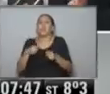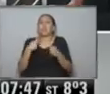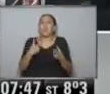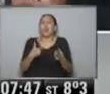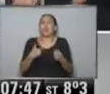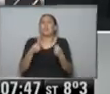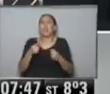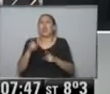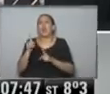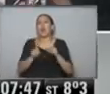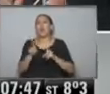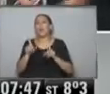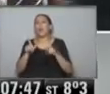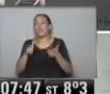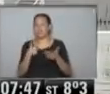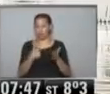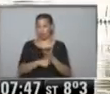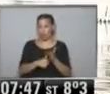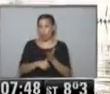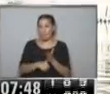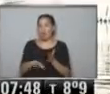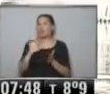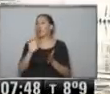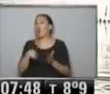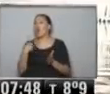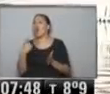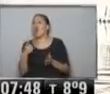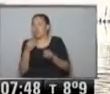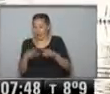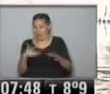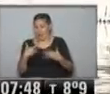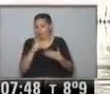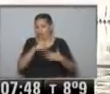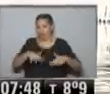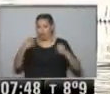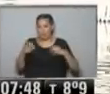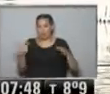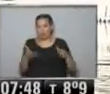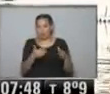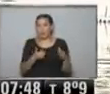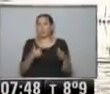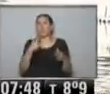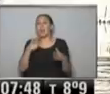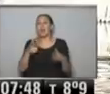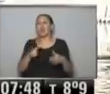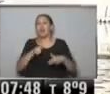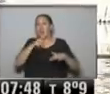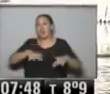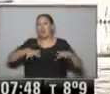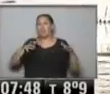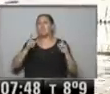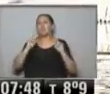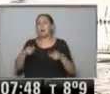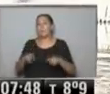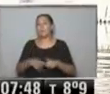con alguno que no tenga los documentos o u otro elemento porque los ha perdido También en esta en esta tragedia y